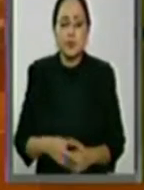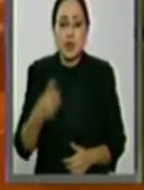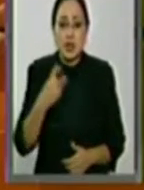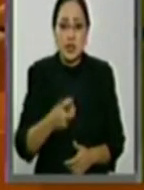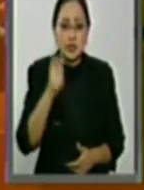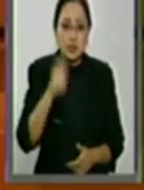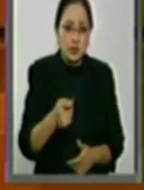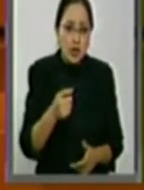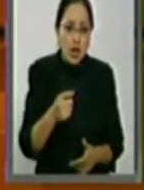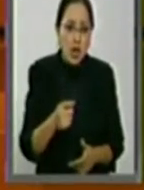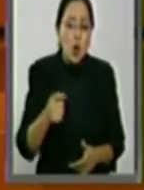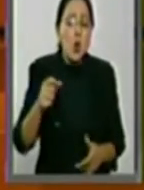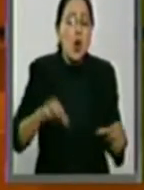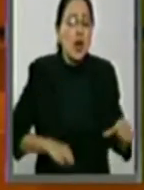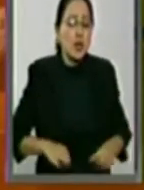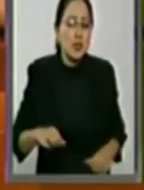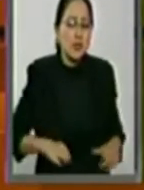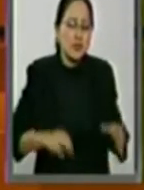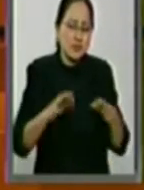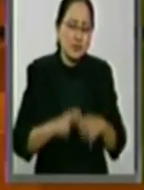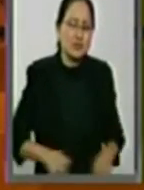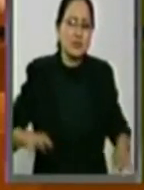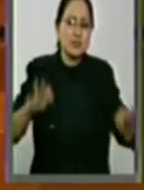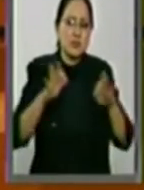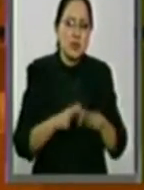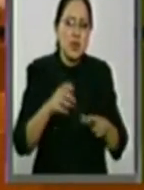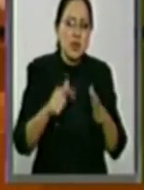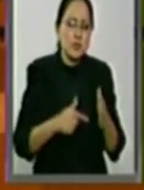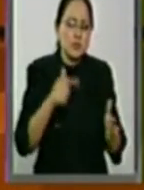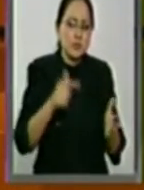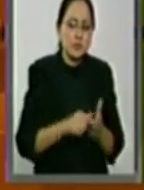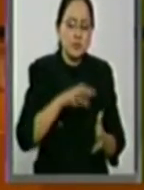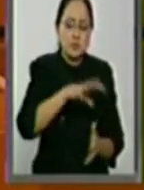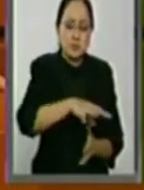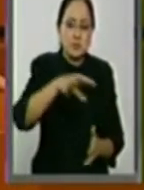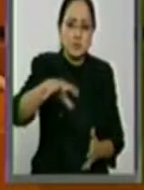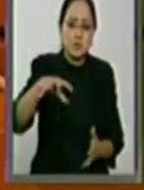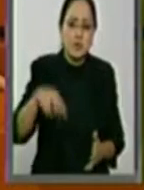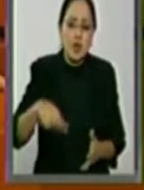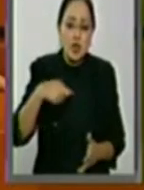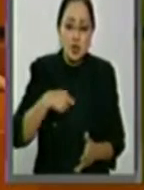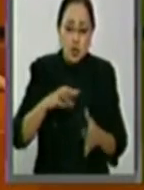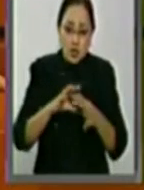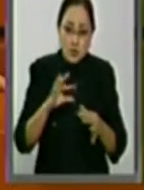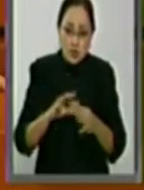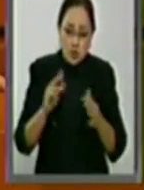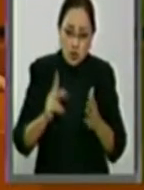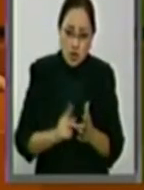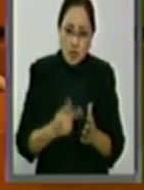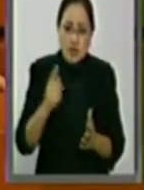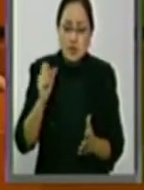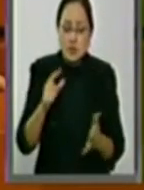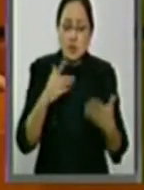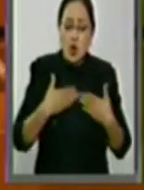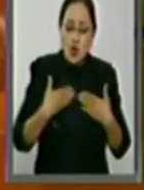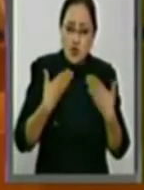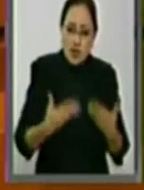ejercicio fundamental en lugares donde, otra vez, permítanme que vaya al argumento de la